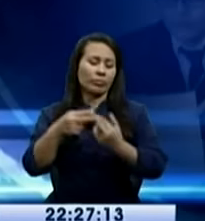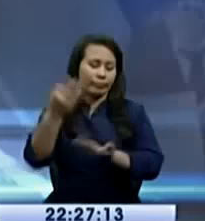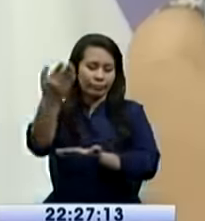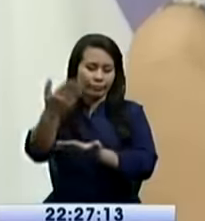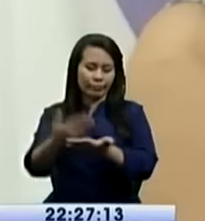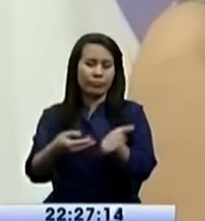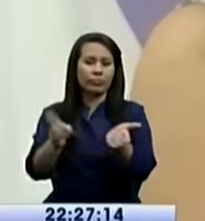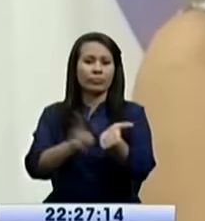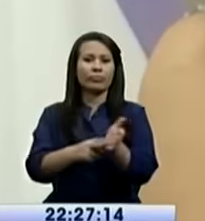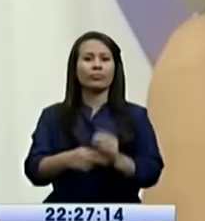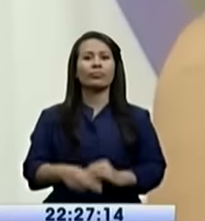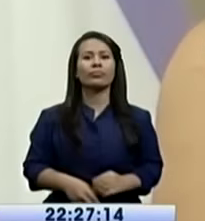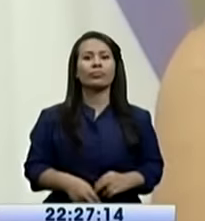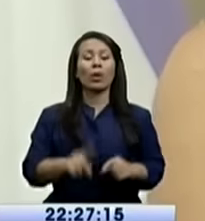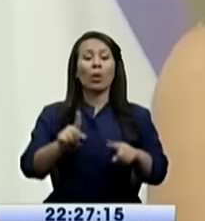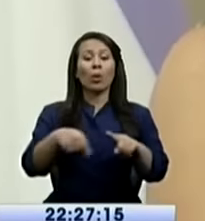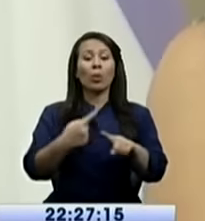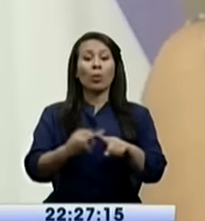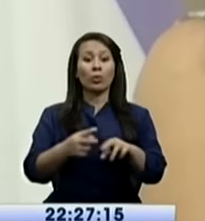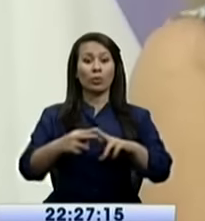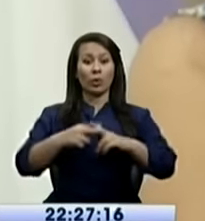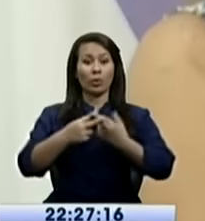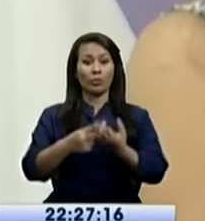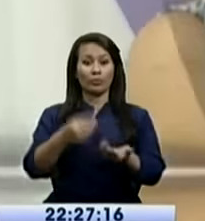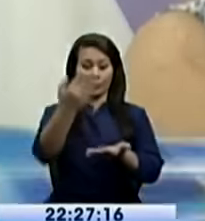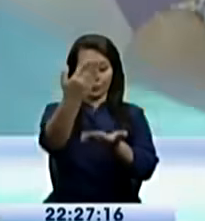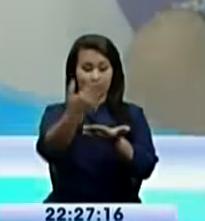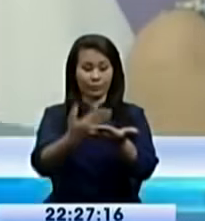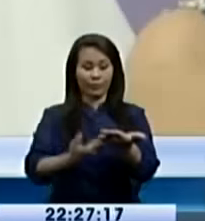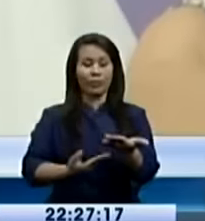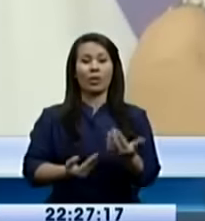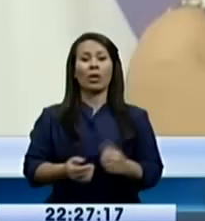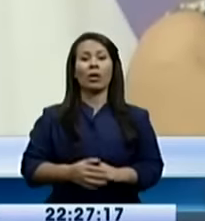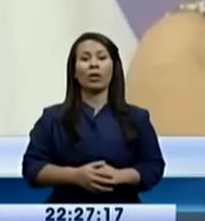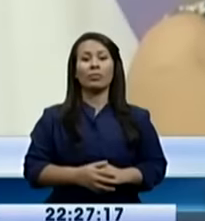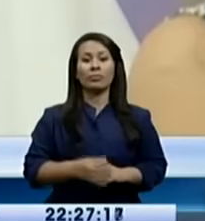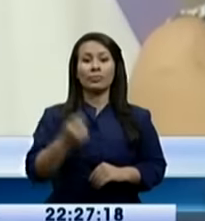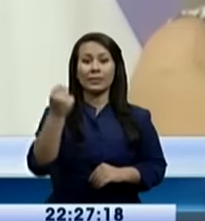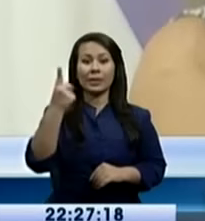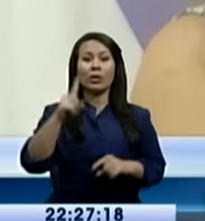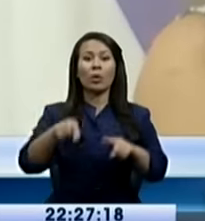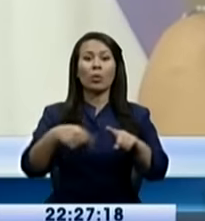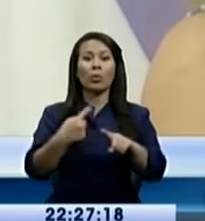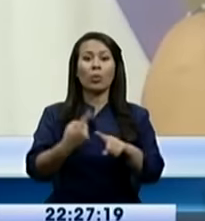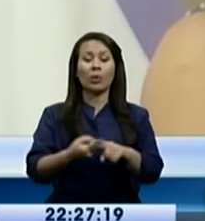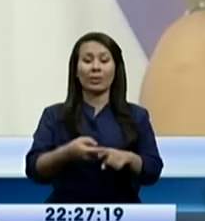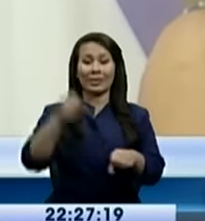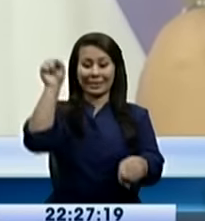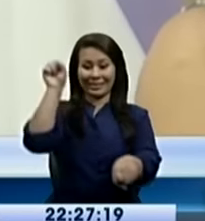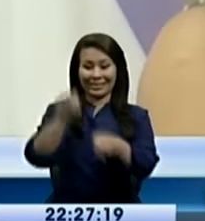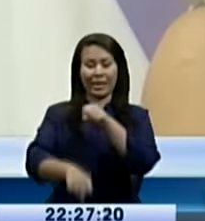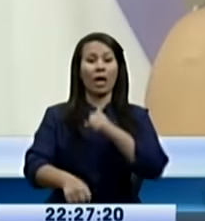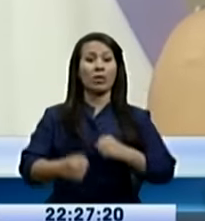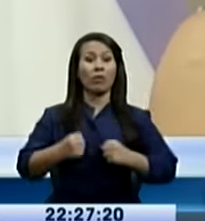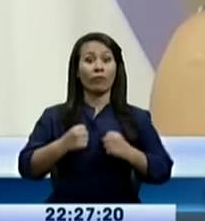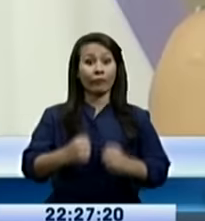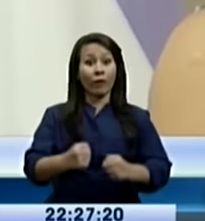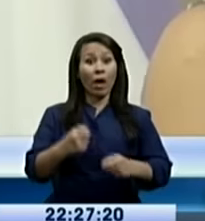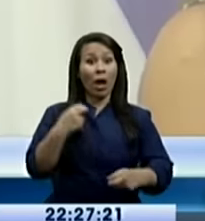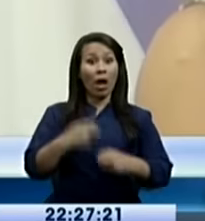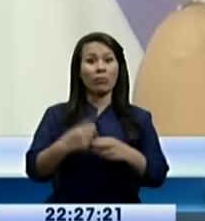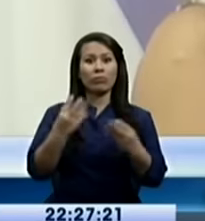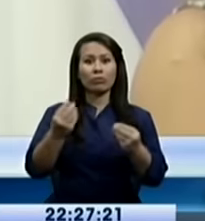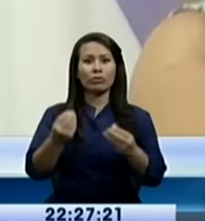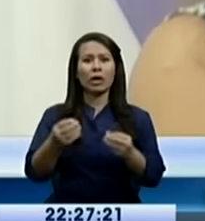oficio. Cuando iniciamos procesos de oficio, es importante que lo tengan en cuenta, cuando las vulneraciones son flagrantes y